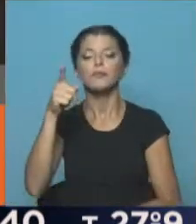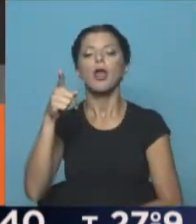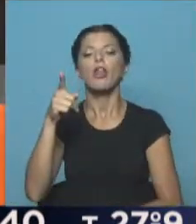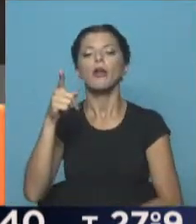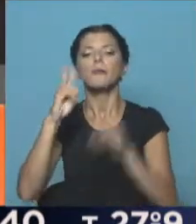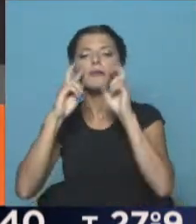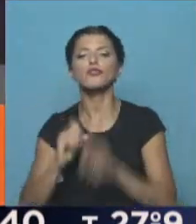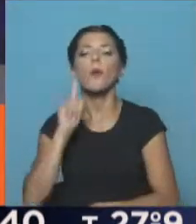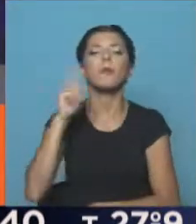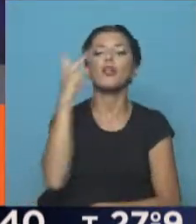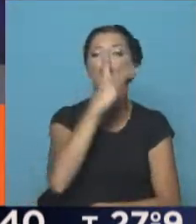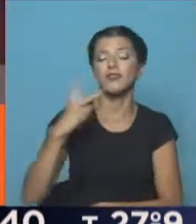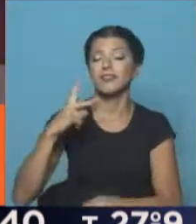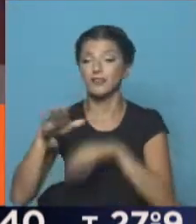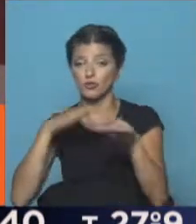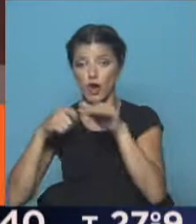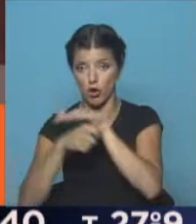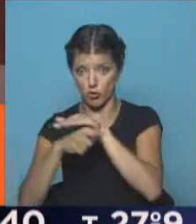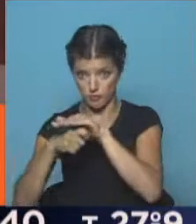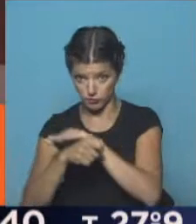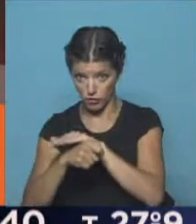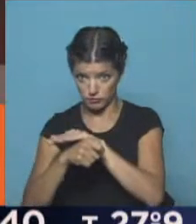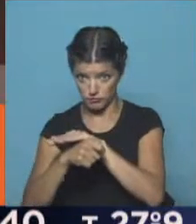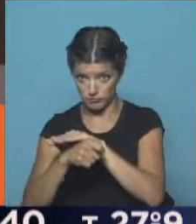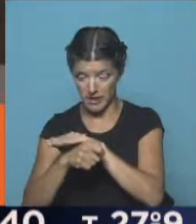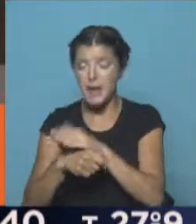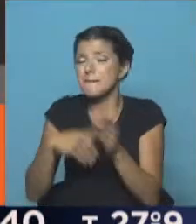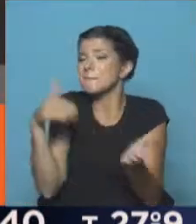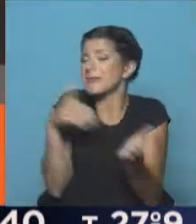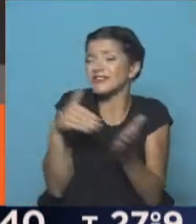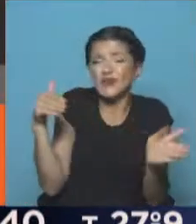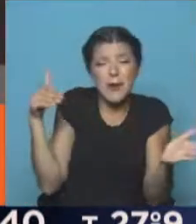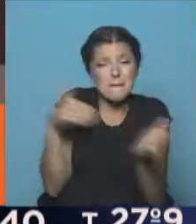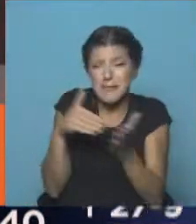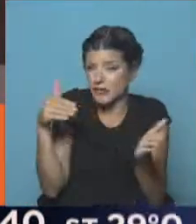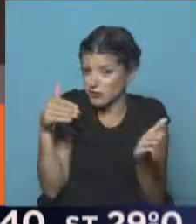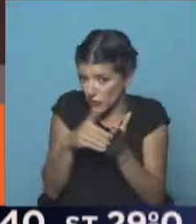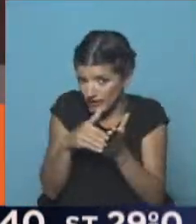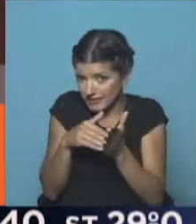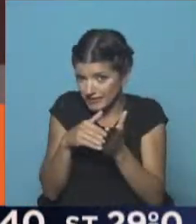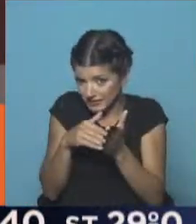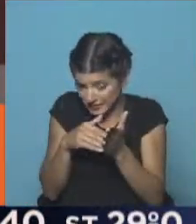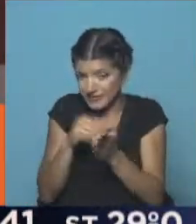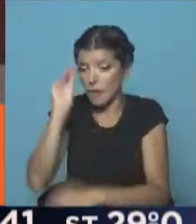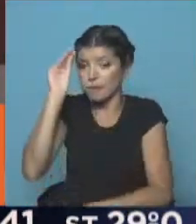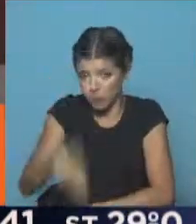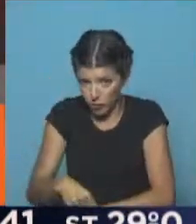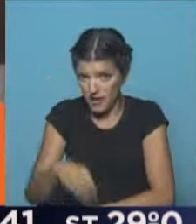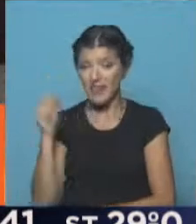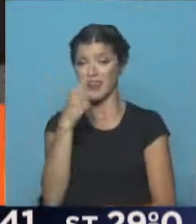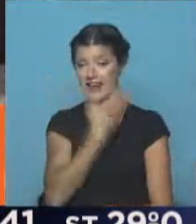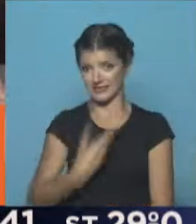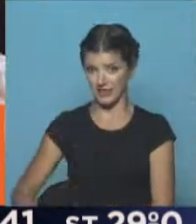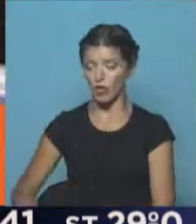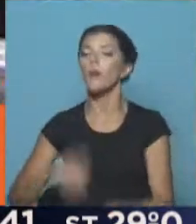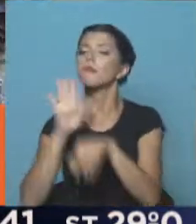1200 casos de corrupción de prevaricato es decir millones millones que pierde el estado hay un como un estado crónico de